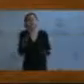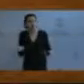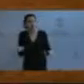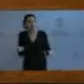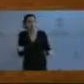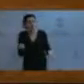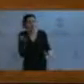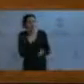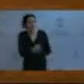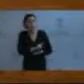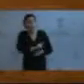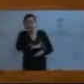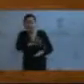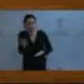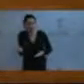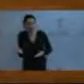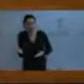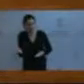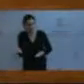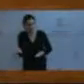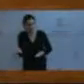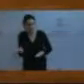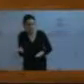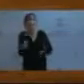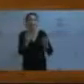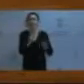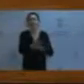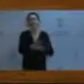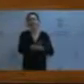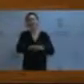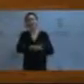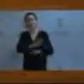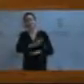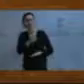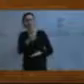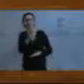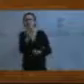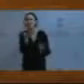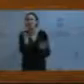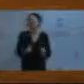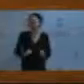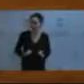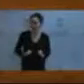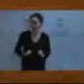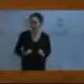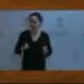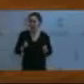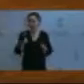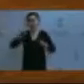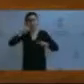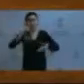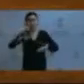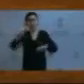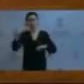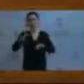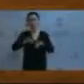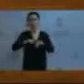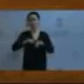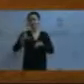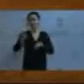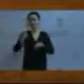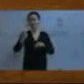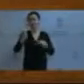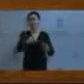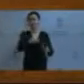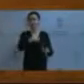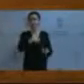estoy pagando. El Gobierno venezolano se negó a eso. Y como se niega a eso, no se pueden reconocer otro tipo de prestaciones.